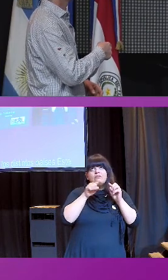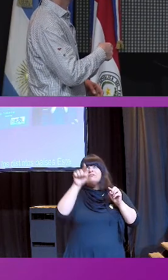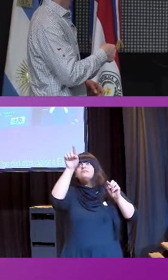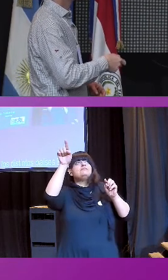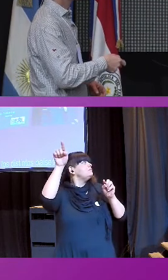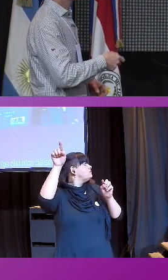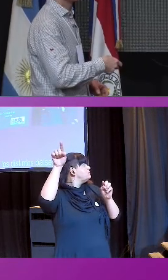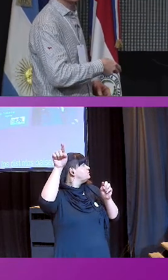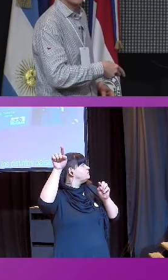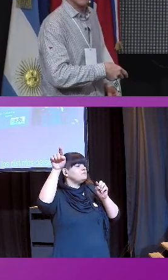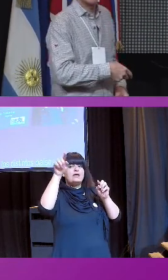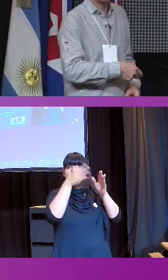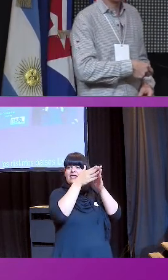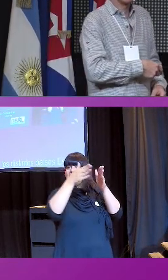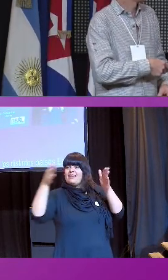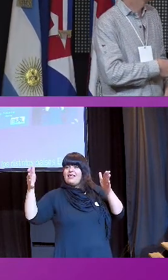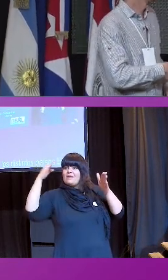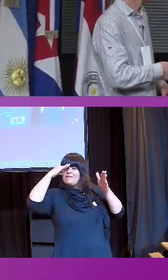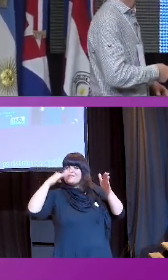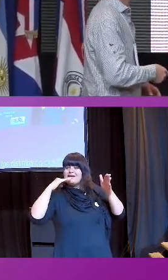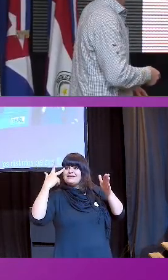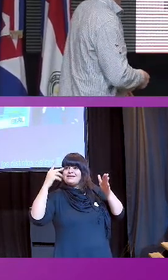diagnóstico. 30 meses en el medio.